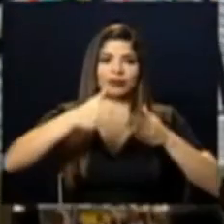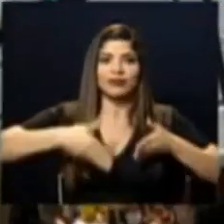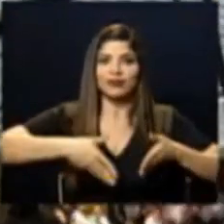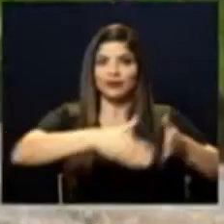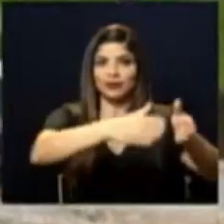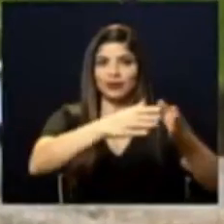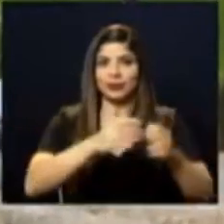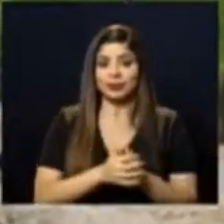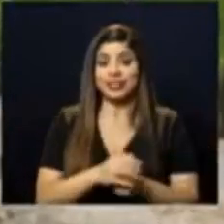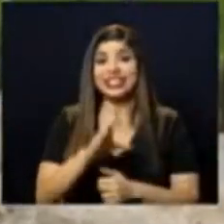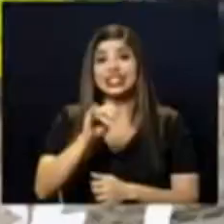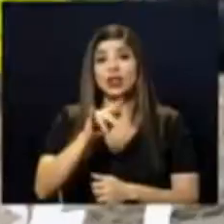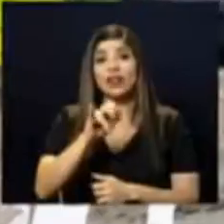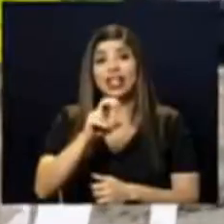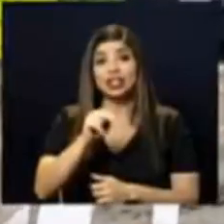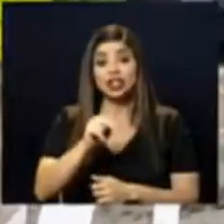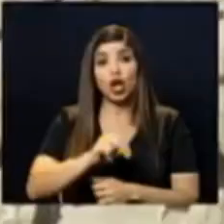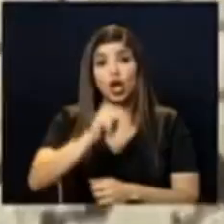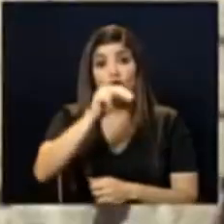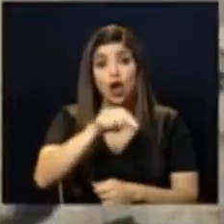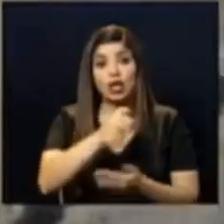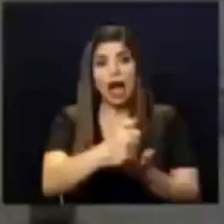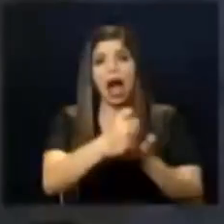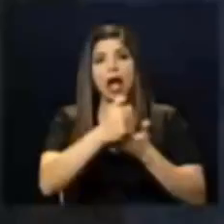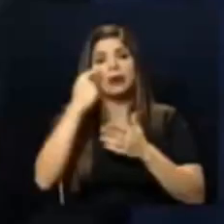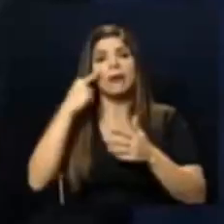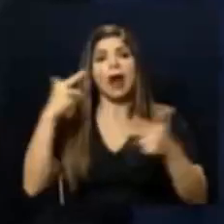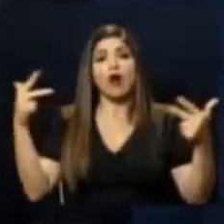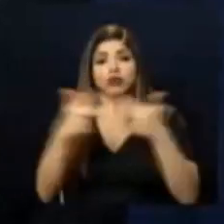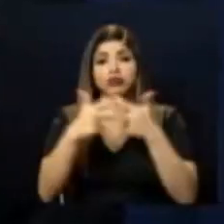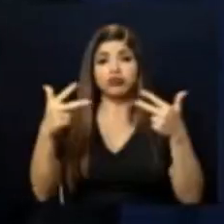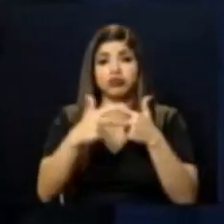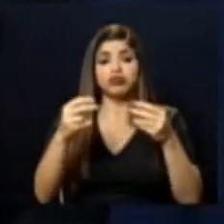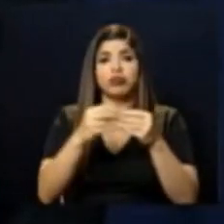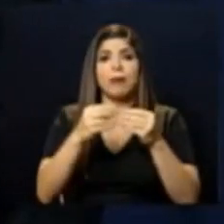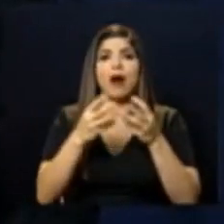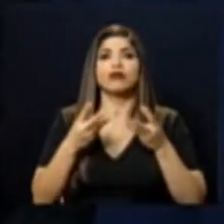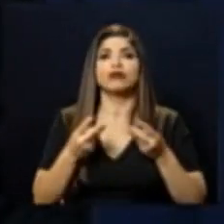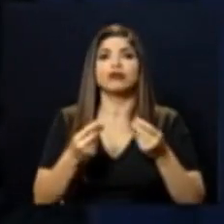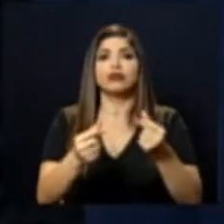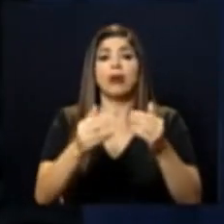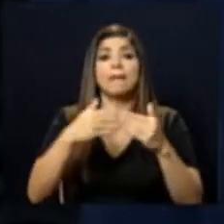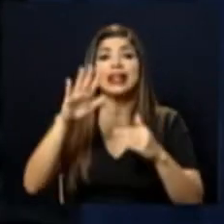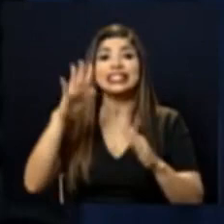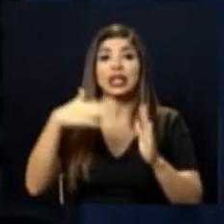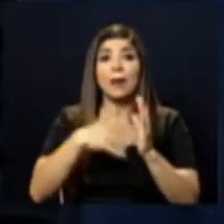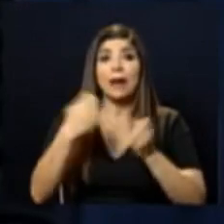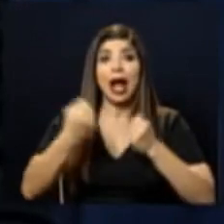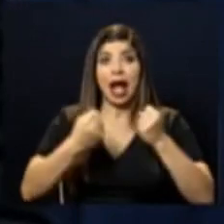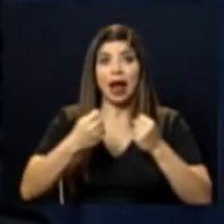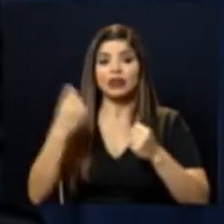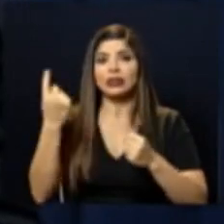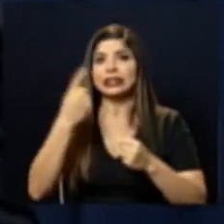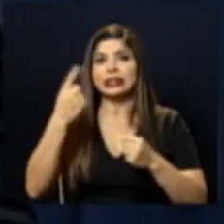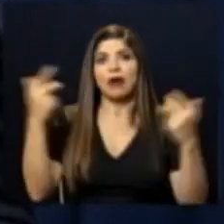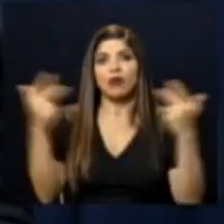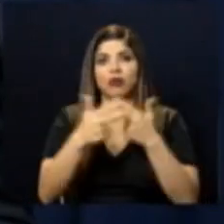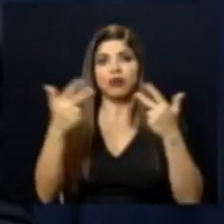Circunvalación Norte descongestionará el tránsito de más de 100.000 vehículos que circulan por el